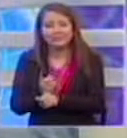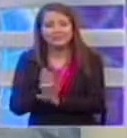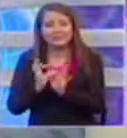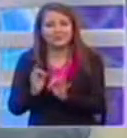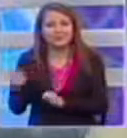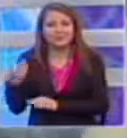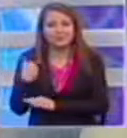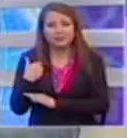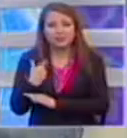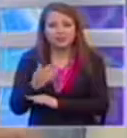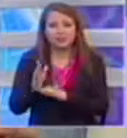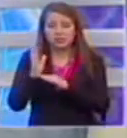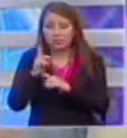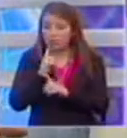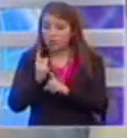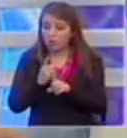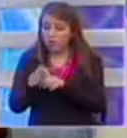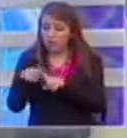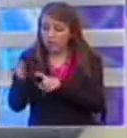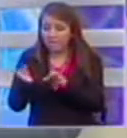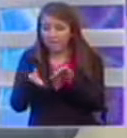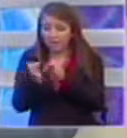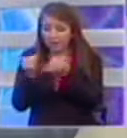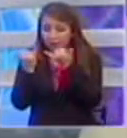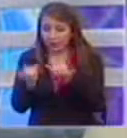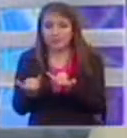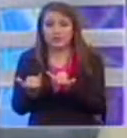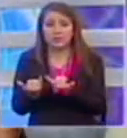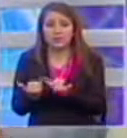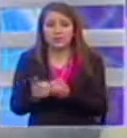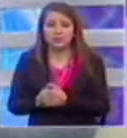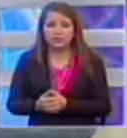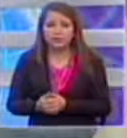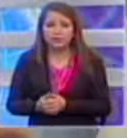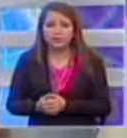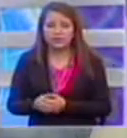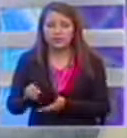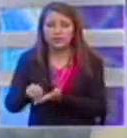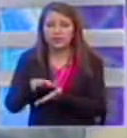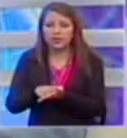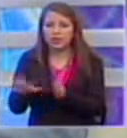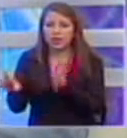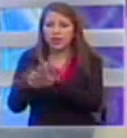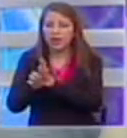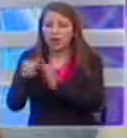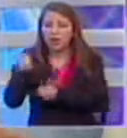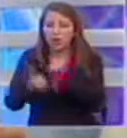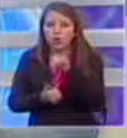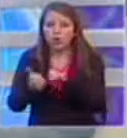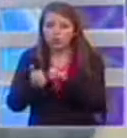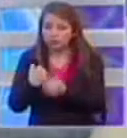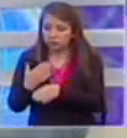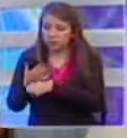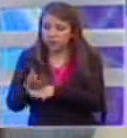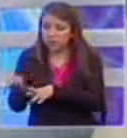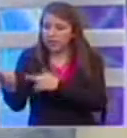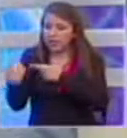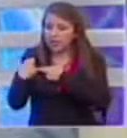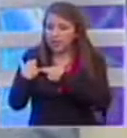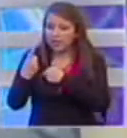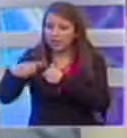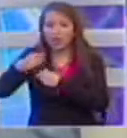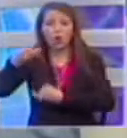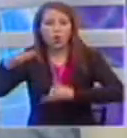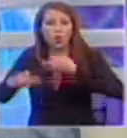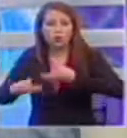tienen que, en cumplimiento de sus funciones en este momento, aplicar la norma y luego ser responsables ante